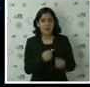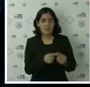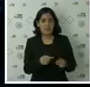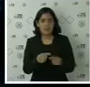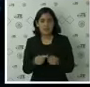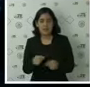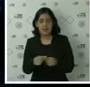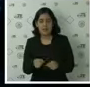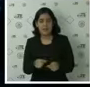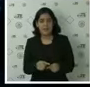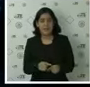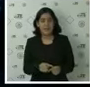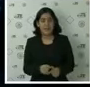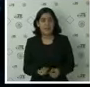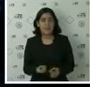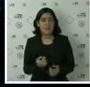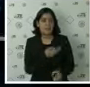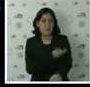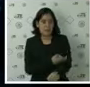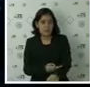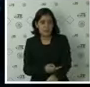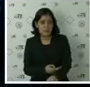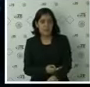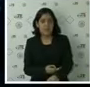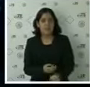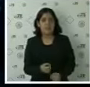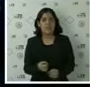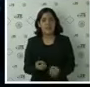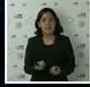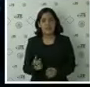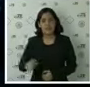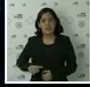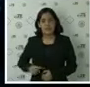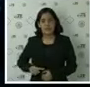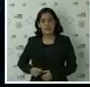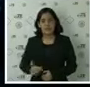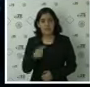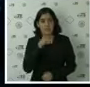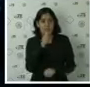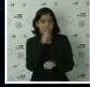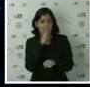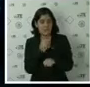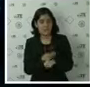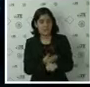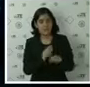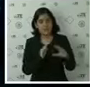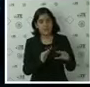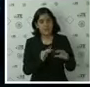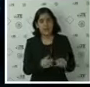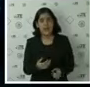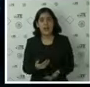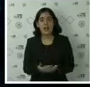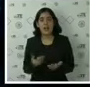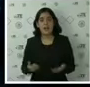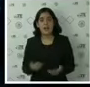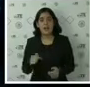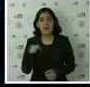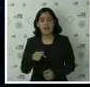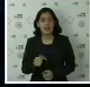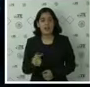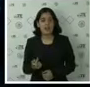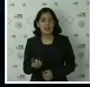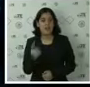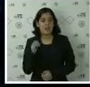les corresponde la labor de educar y formar en ciudadanía. En estos momentos de pandemia, los medios de comunicación, como lo son las